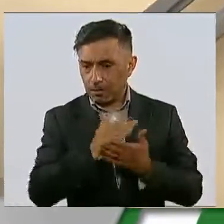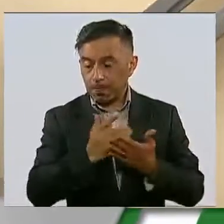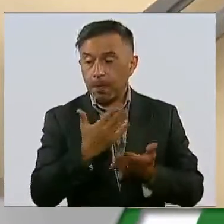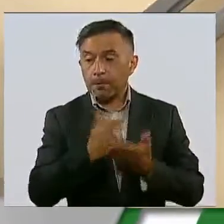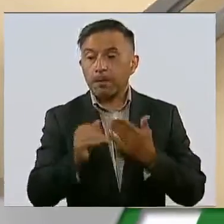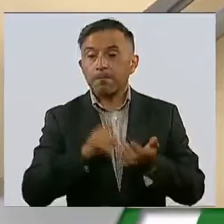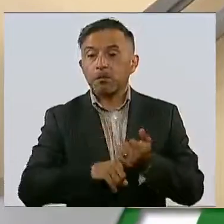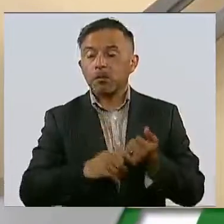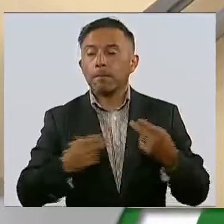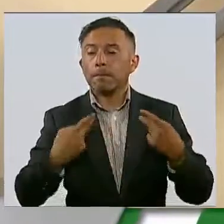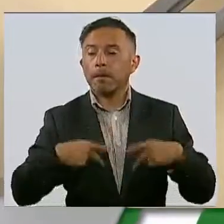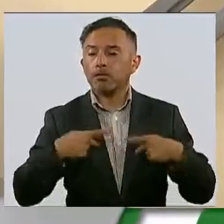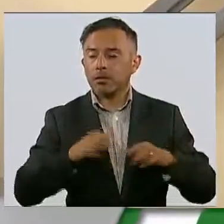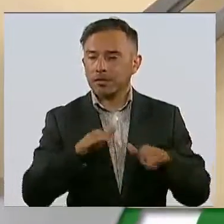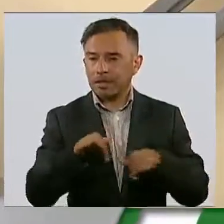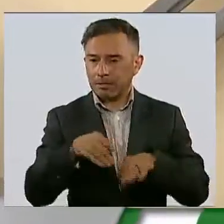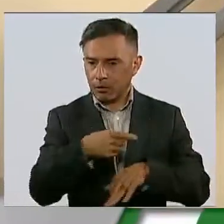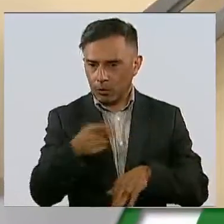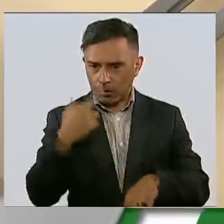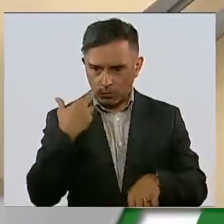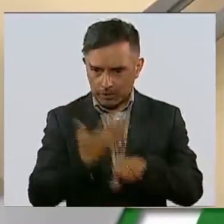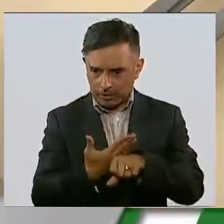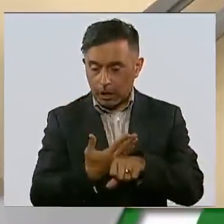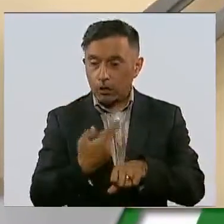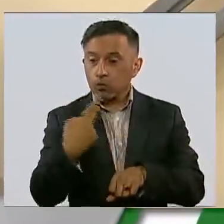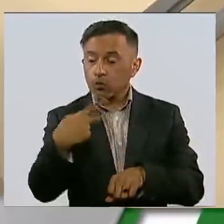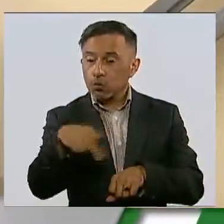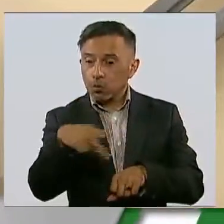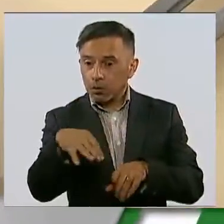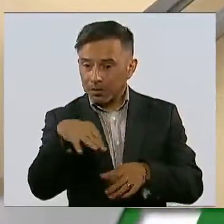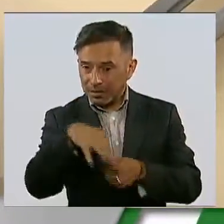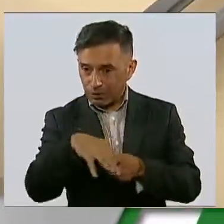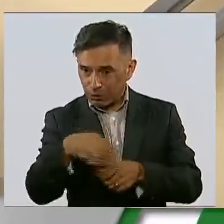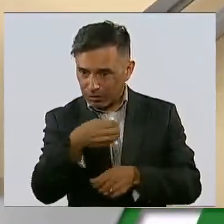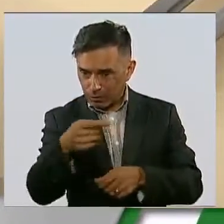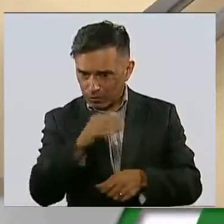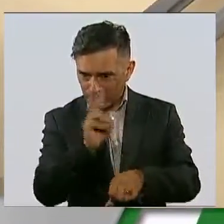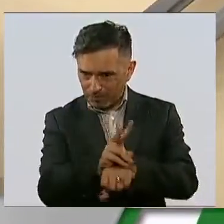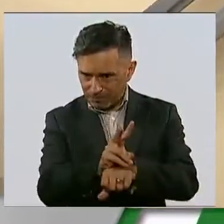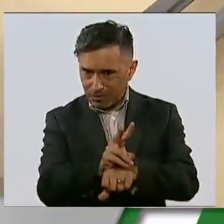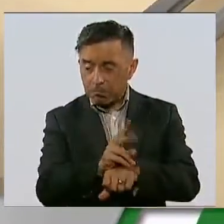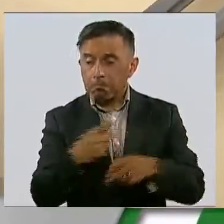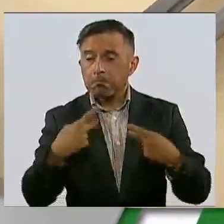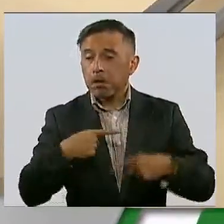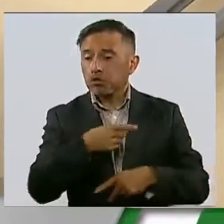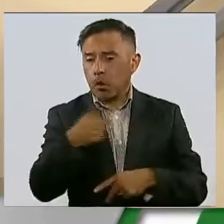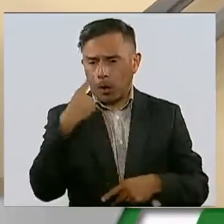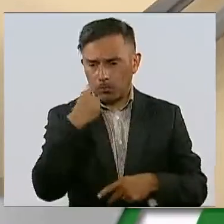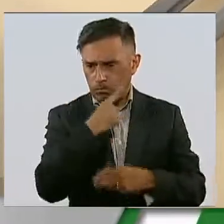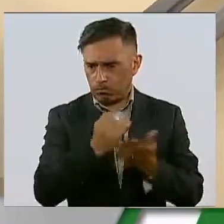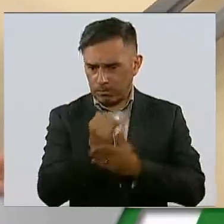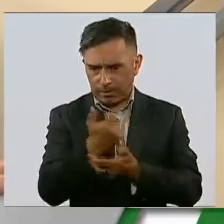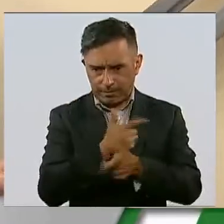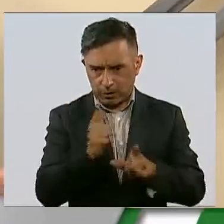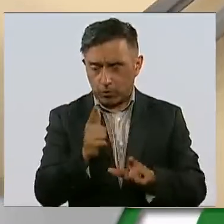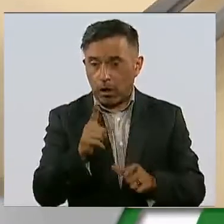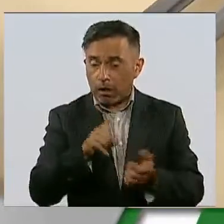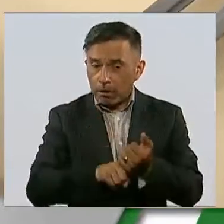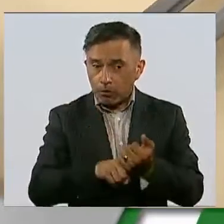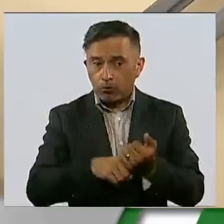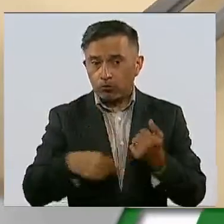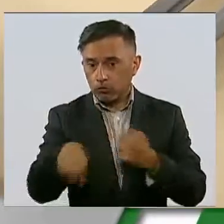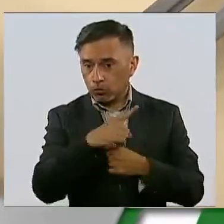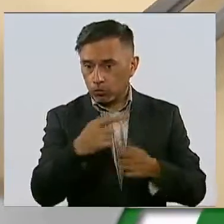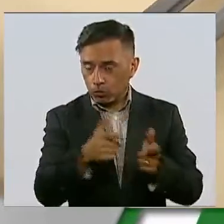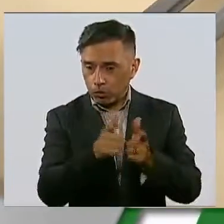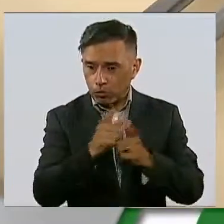hace responsable de organizar tus elecciones, la que la gente decide, y no la que deciden los partidos y